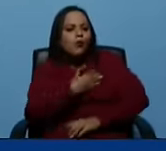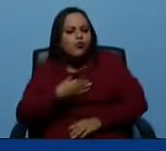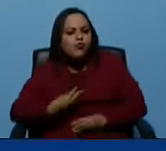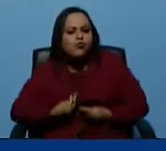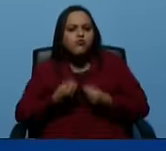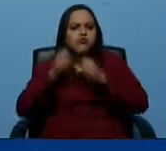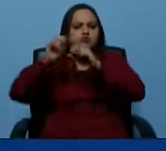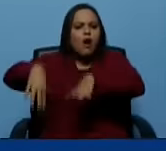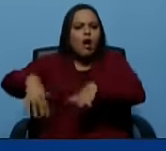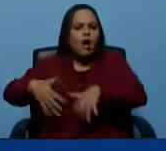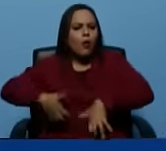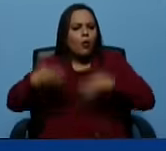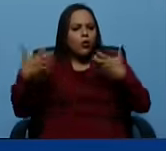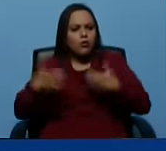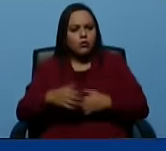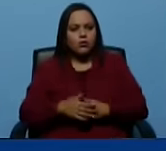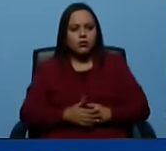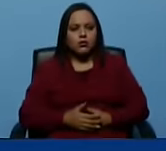tenga.